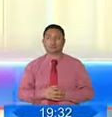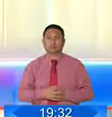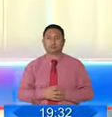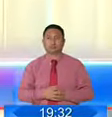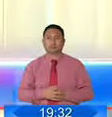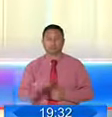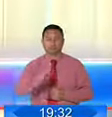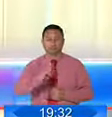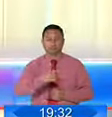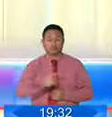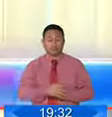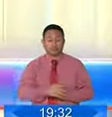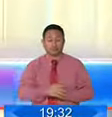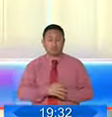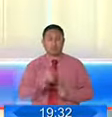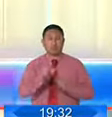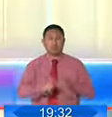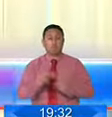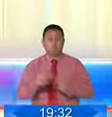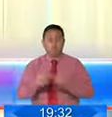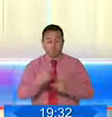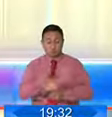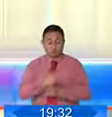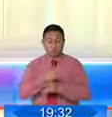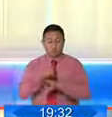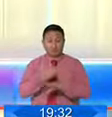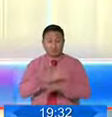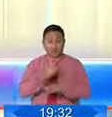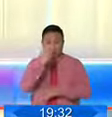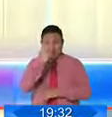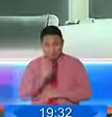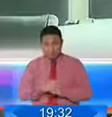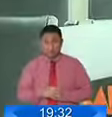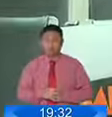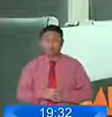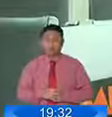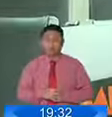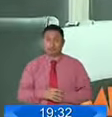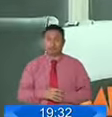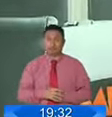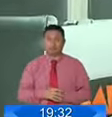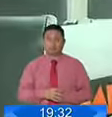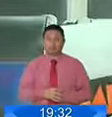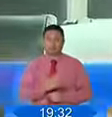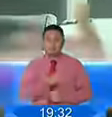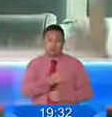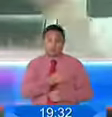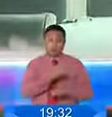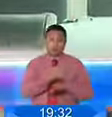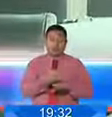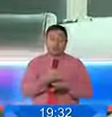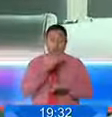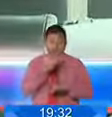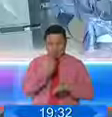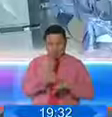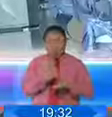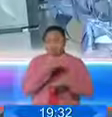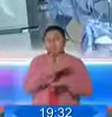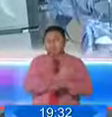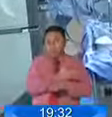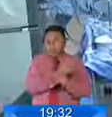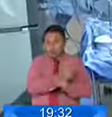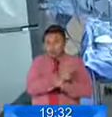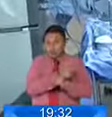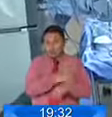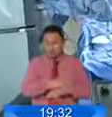alta en esos pacientes para prevenir que se queden ciegos a largo plazo. Para nosotros es preferible evitar que tratar.